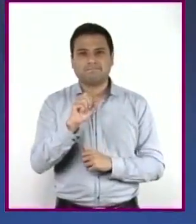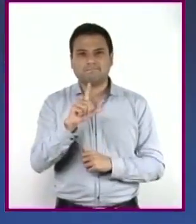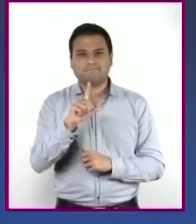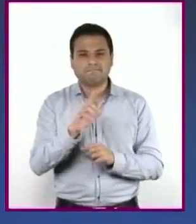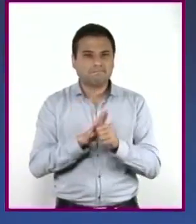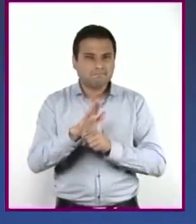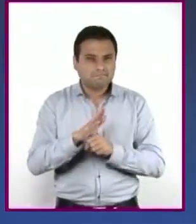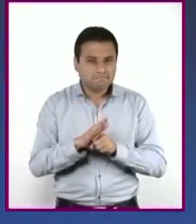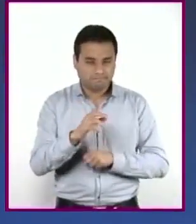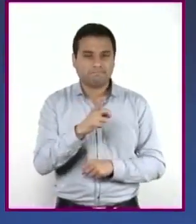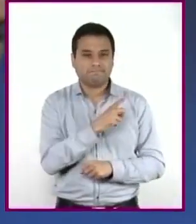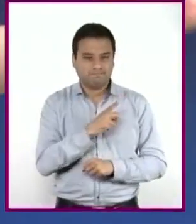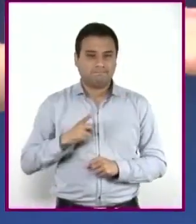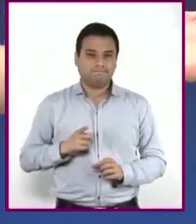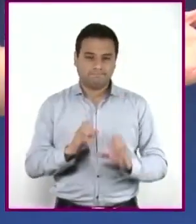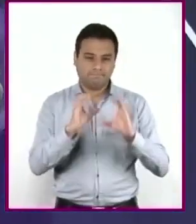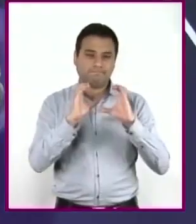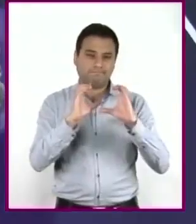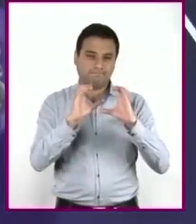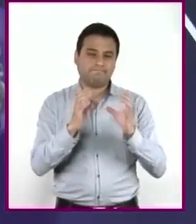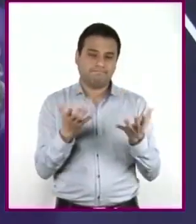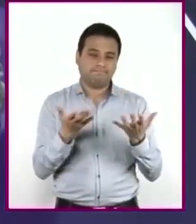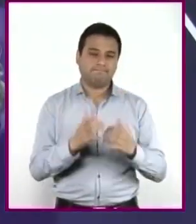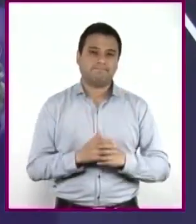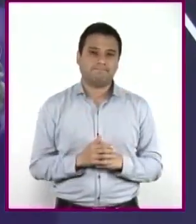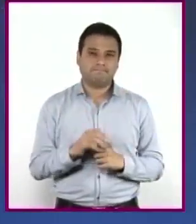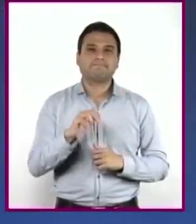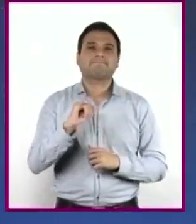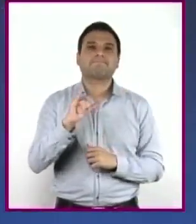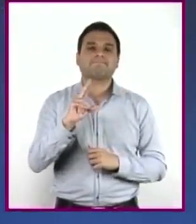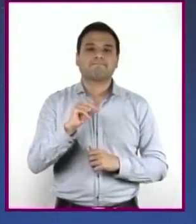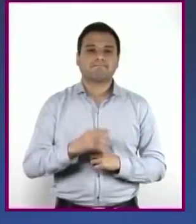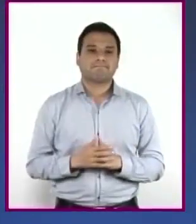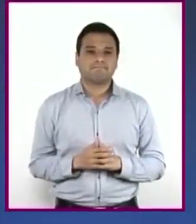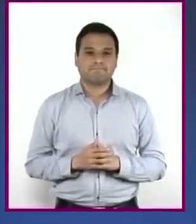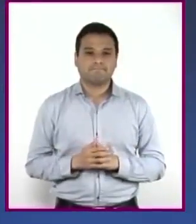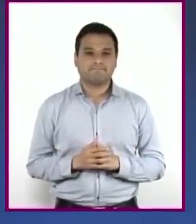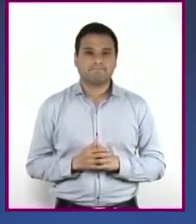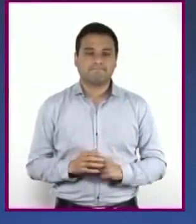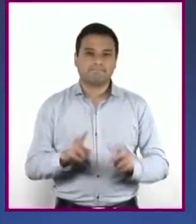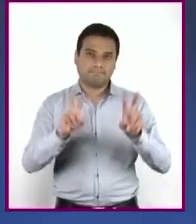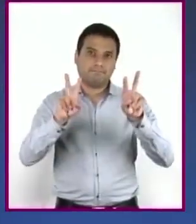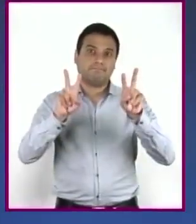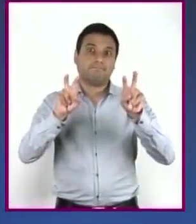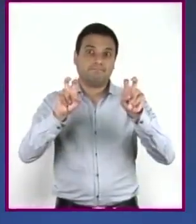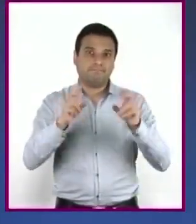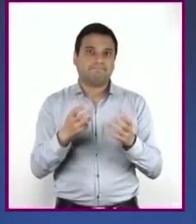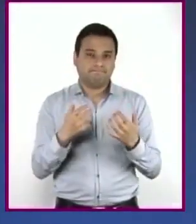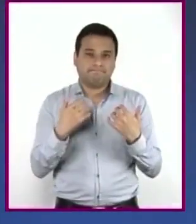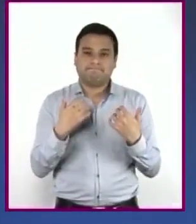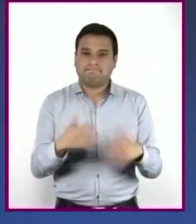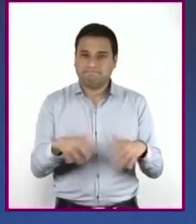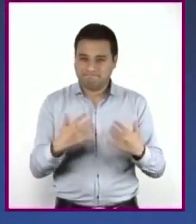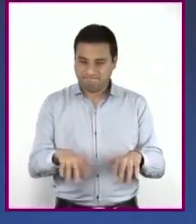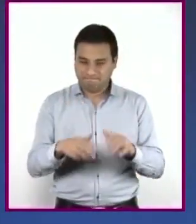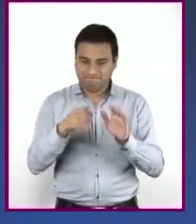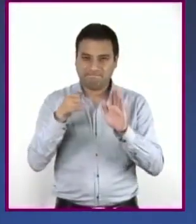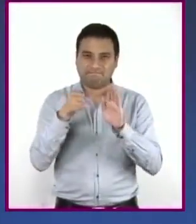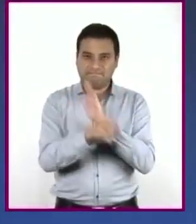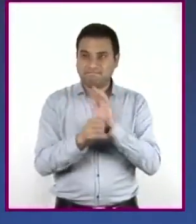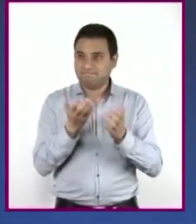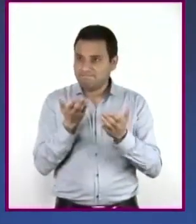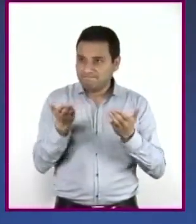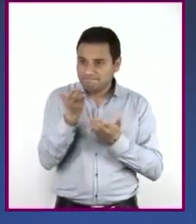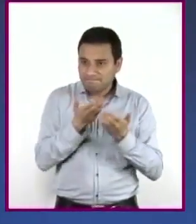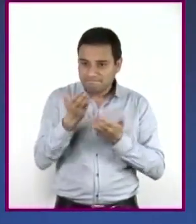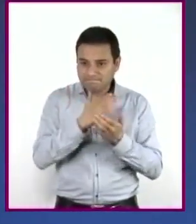al que están entrando este tipo de menores, ¿no creen? Uh-huh. ¿Qué tema tan complejo? Y bueno, me ha encantado compartir toda esta información